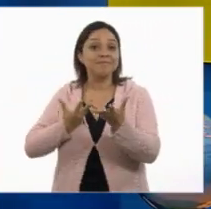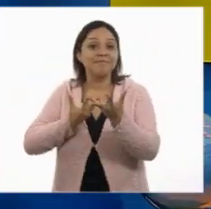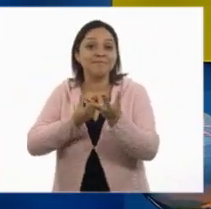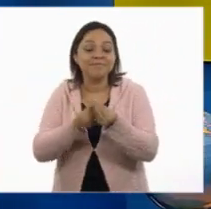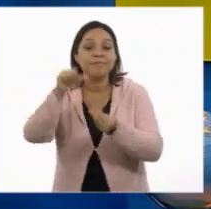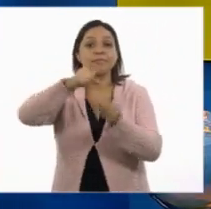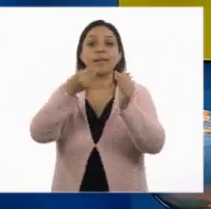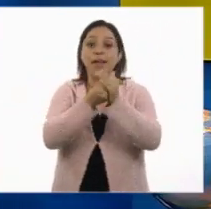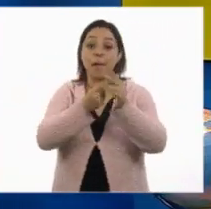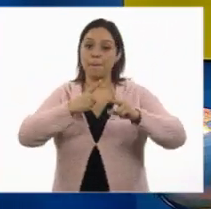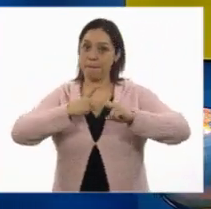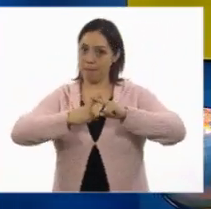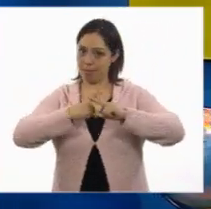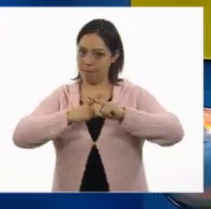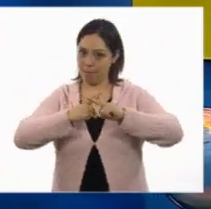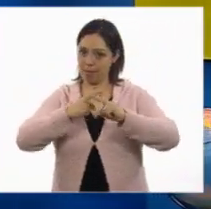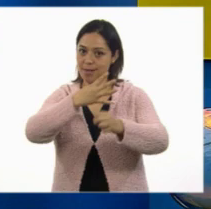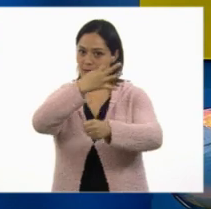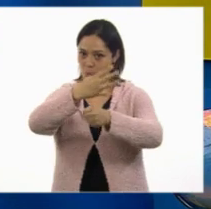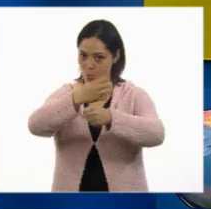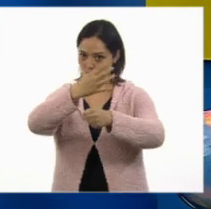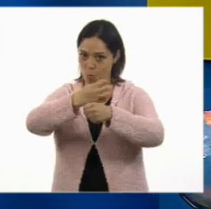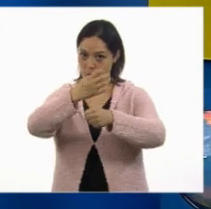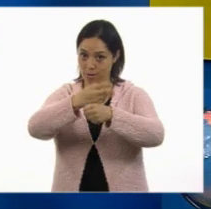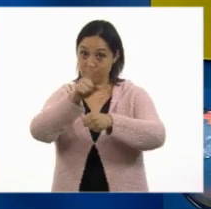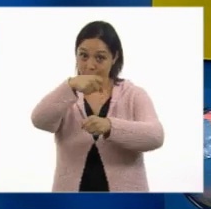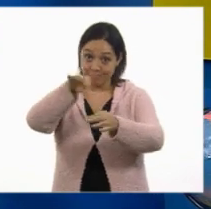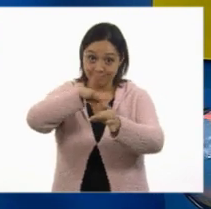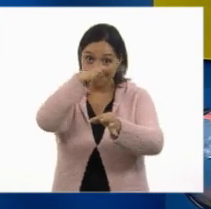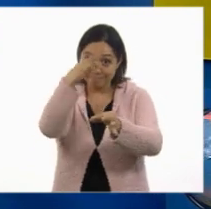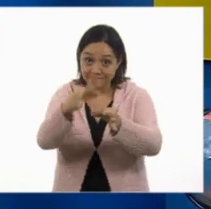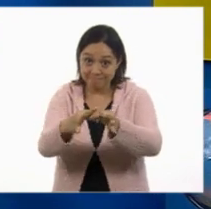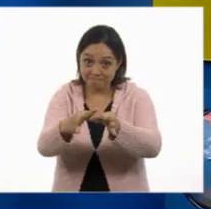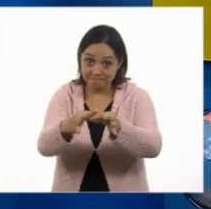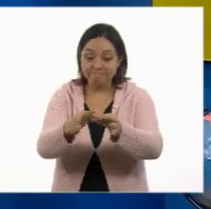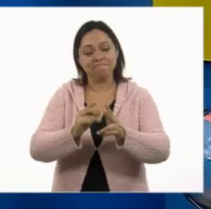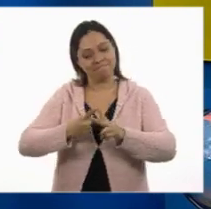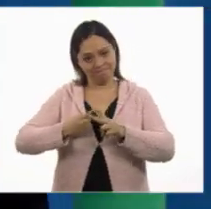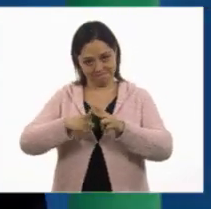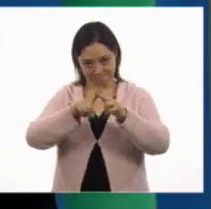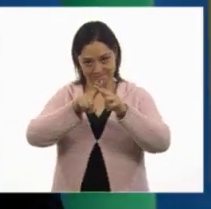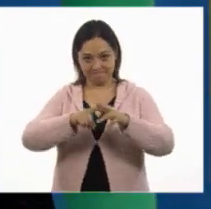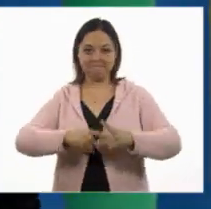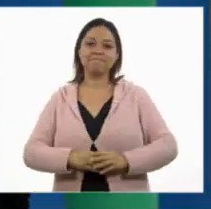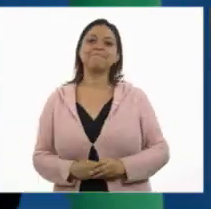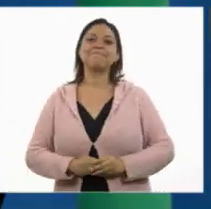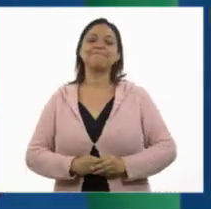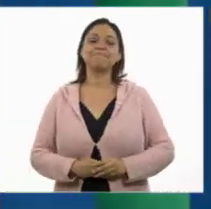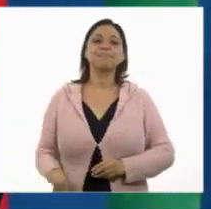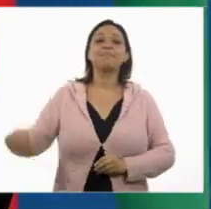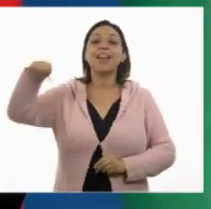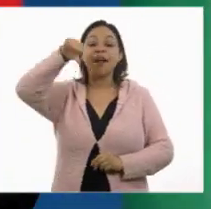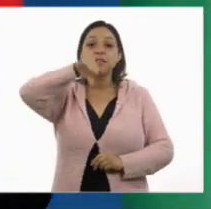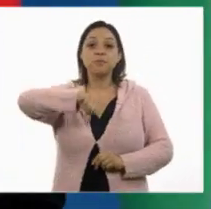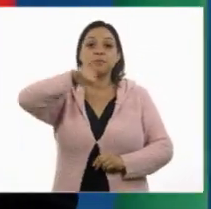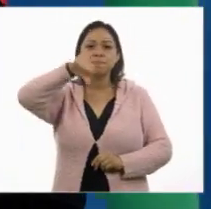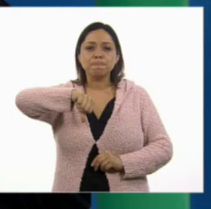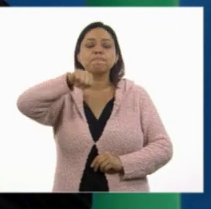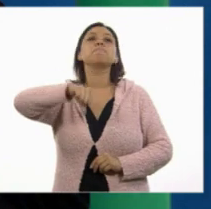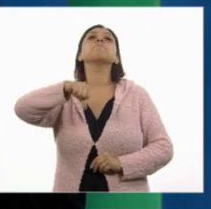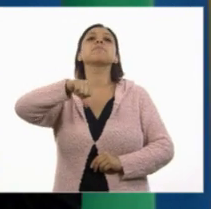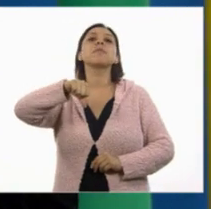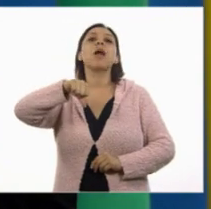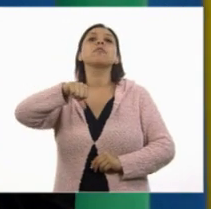en esta clase de matemáticas de cuarto grado. ¿Listos en casita? Pues comenzamos. El día de hoy